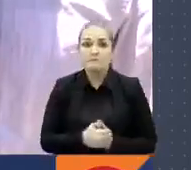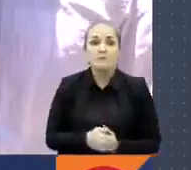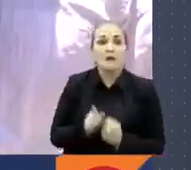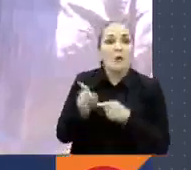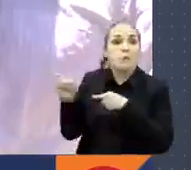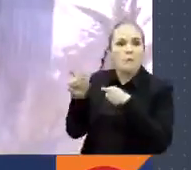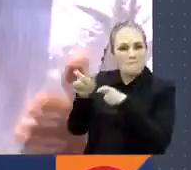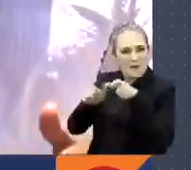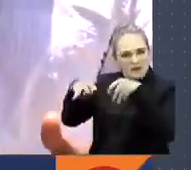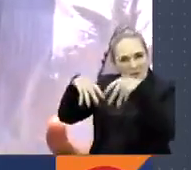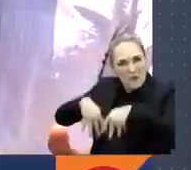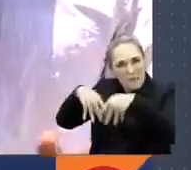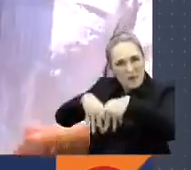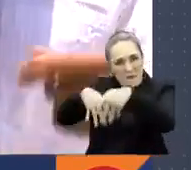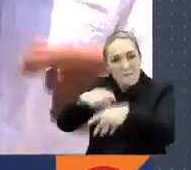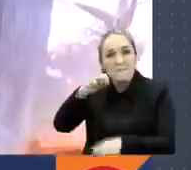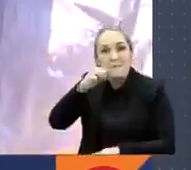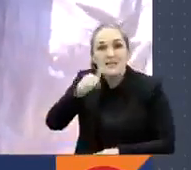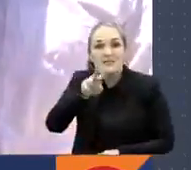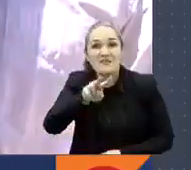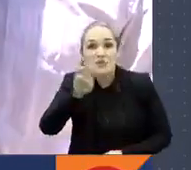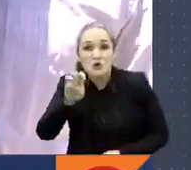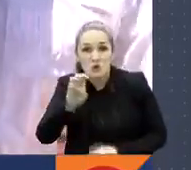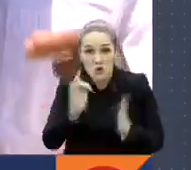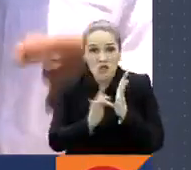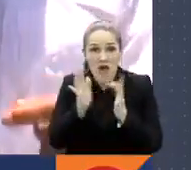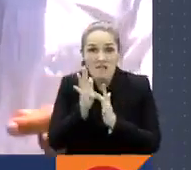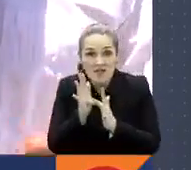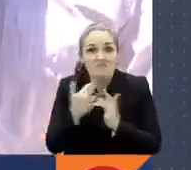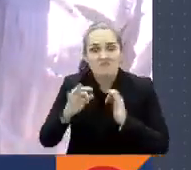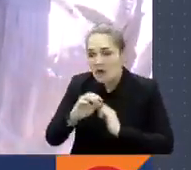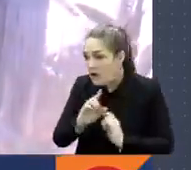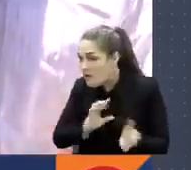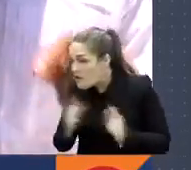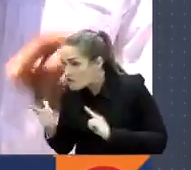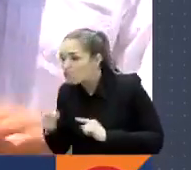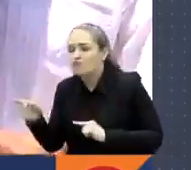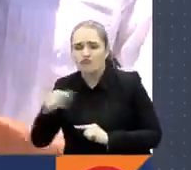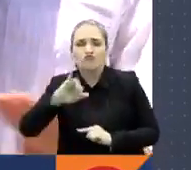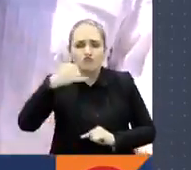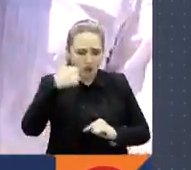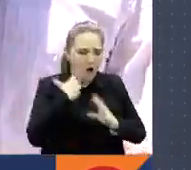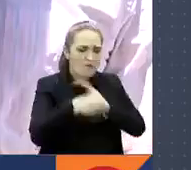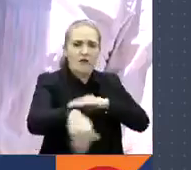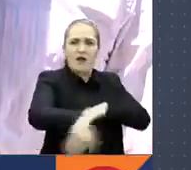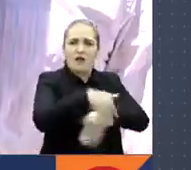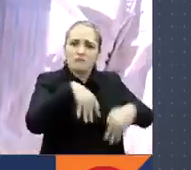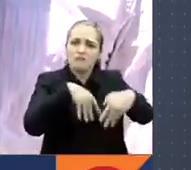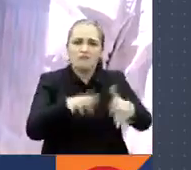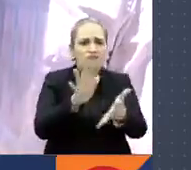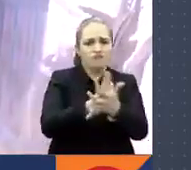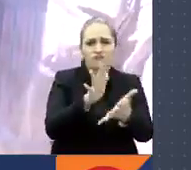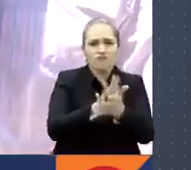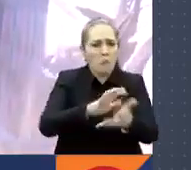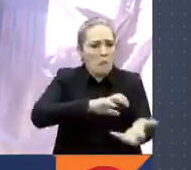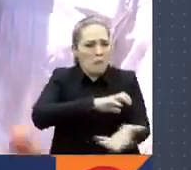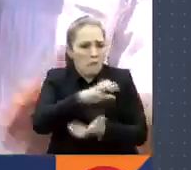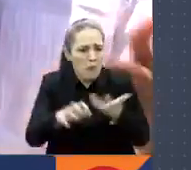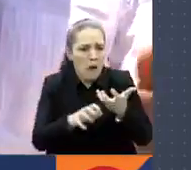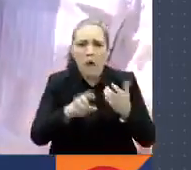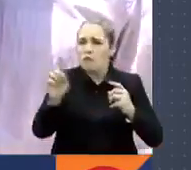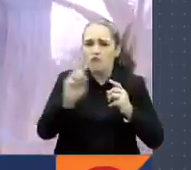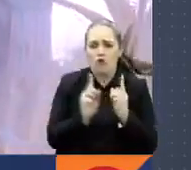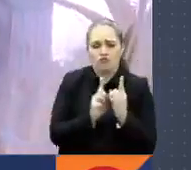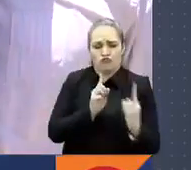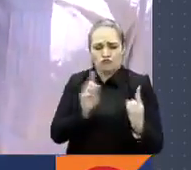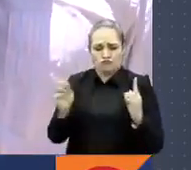decidieron manifestar este 28 de abril aseguraron que saldrán a las calles y que no habrá ningún inconveniente con las autoridades,